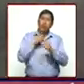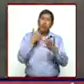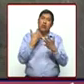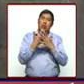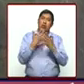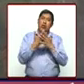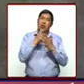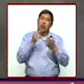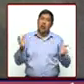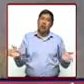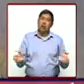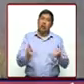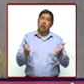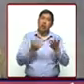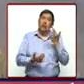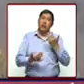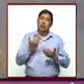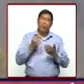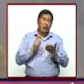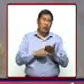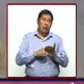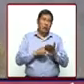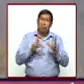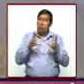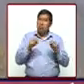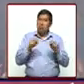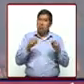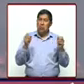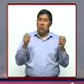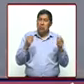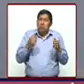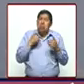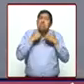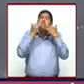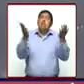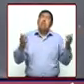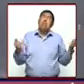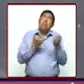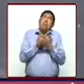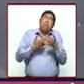para quienes provocan los incendios, pero esto tampoco los asusta.